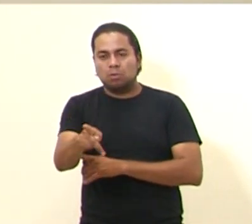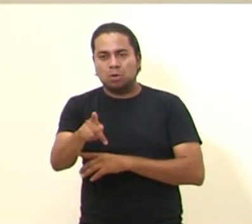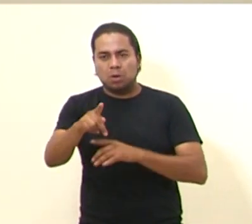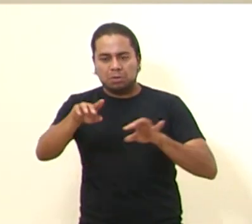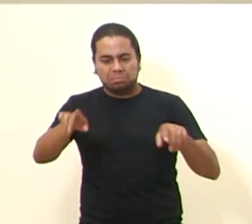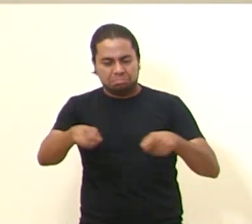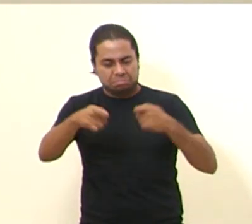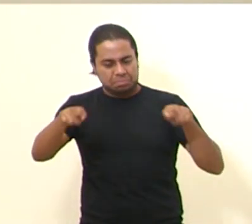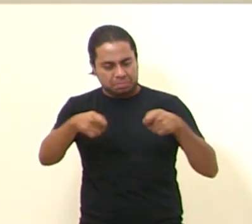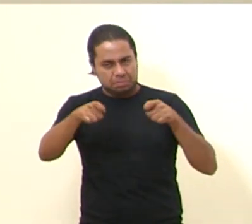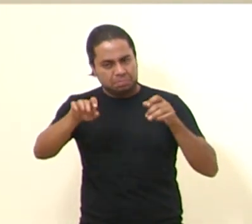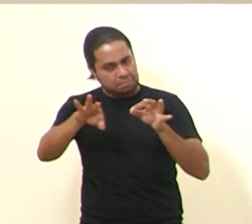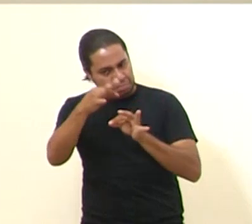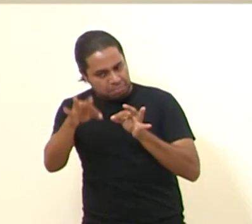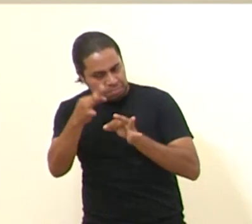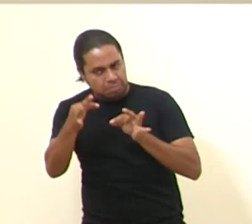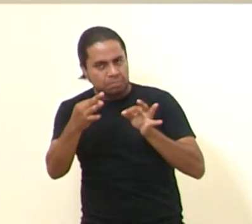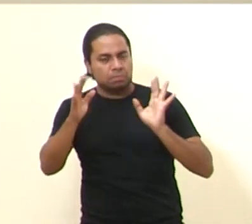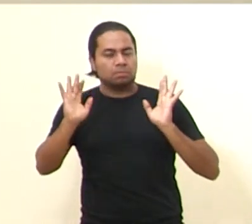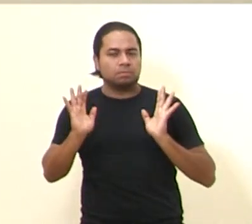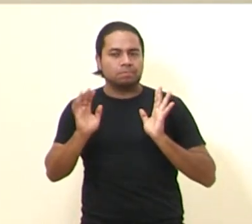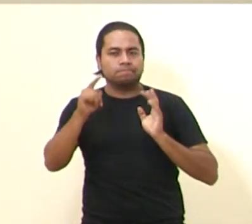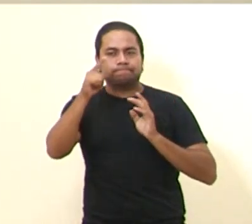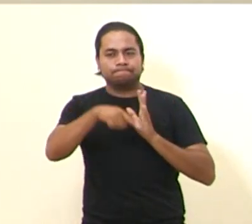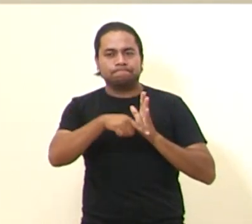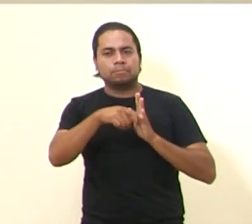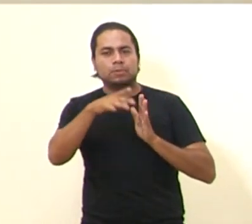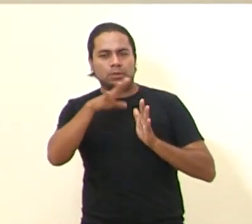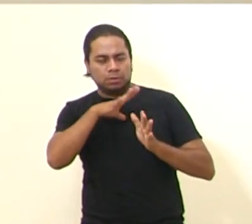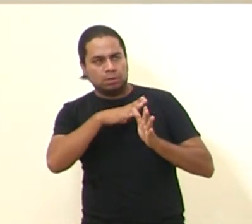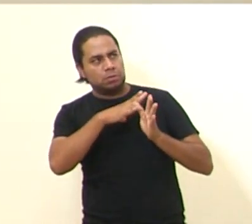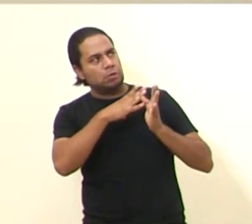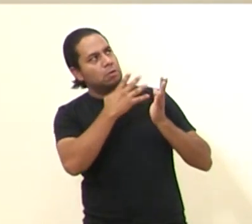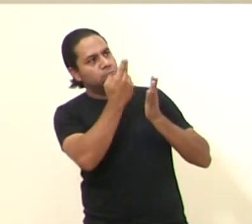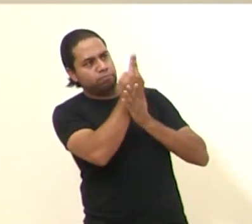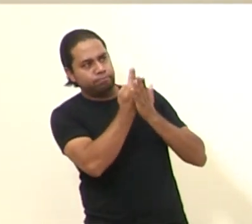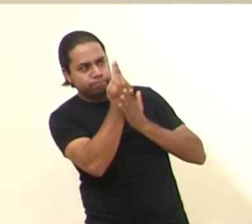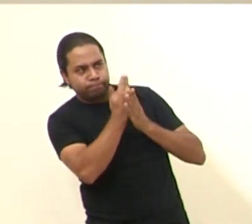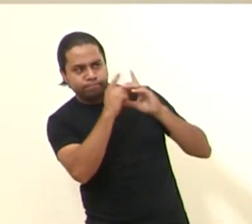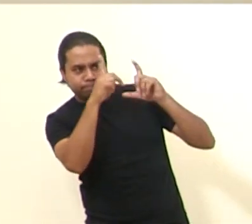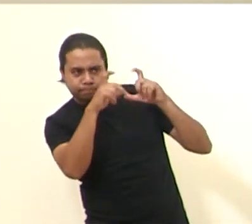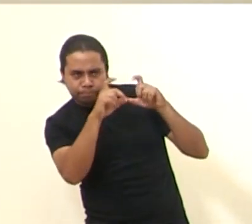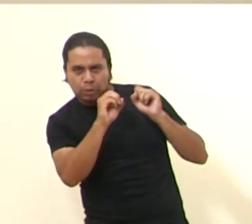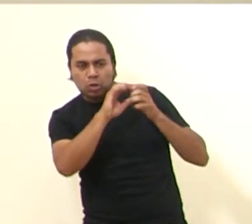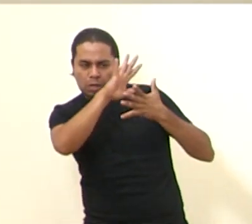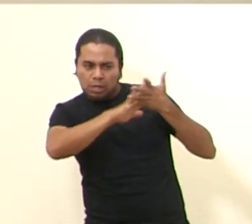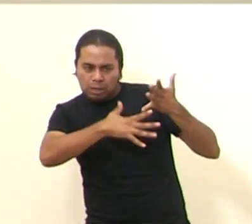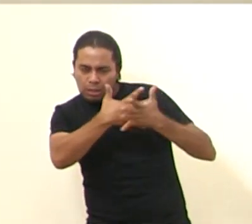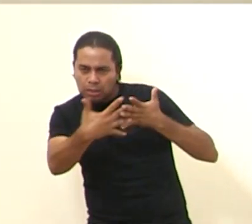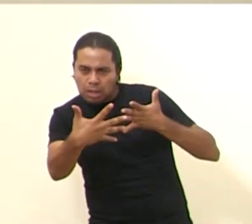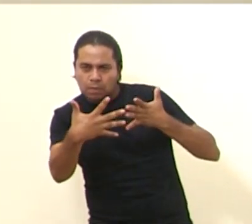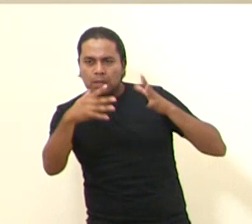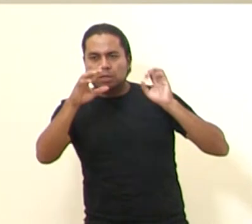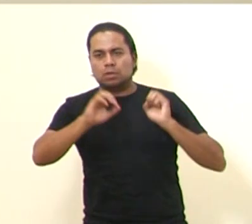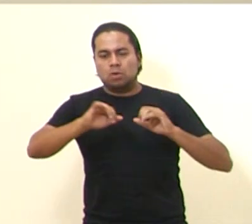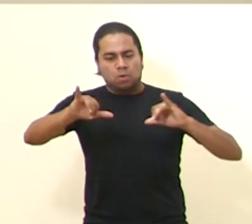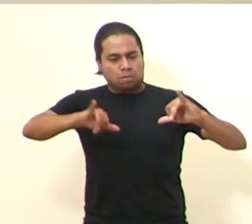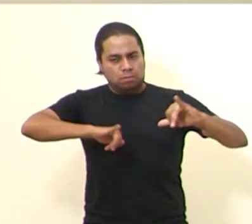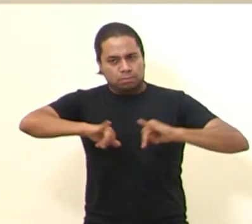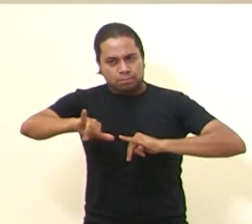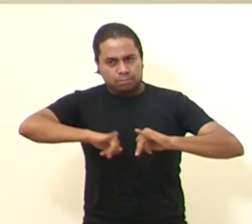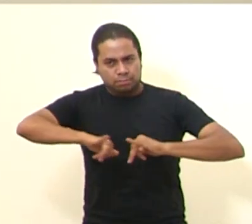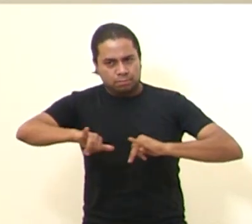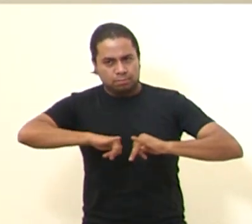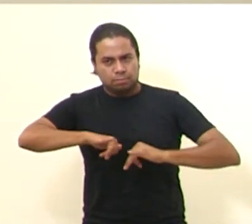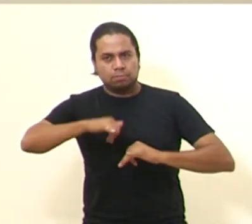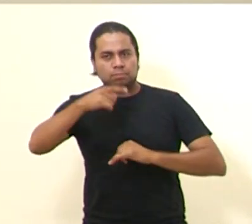monografía muestra imágenes o tablas o mapas que hacen